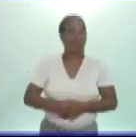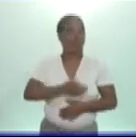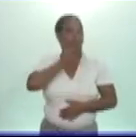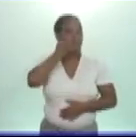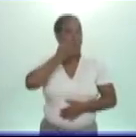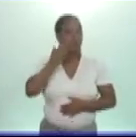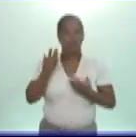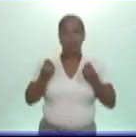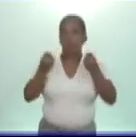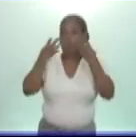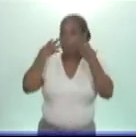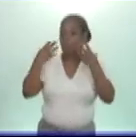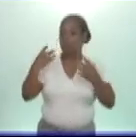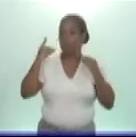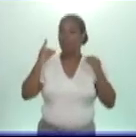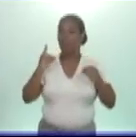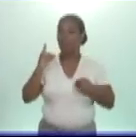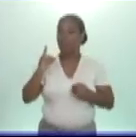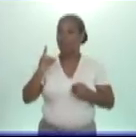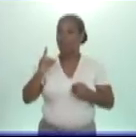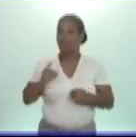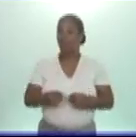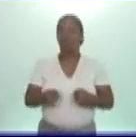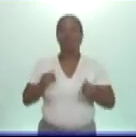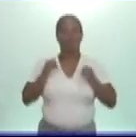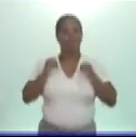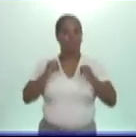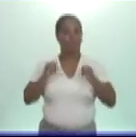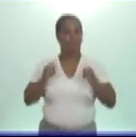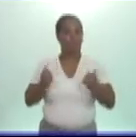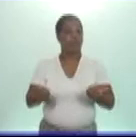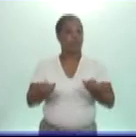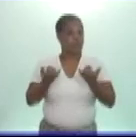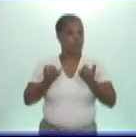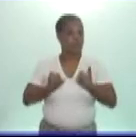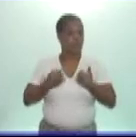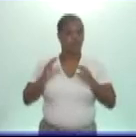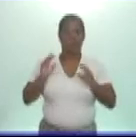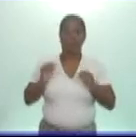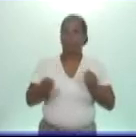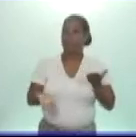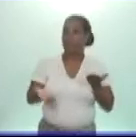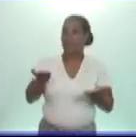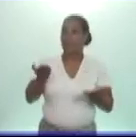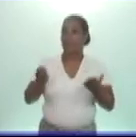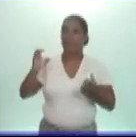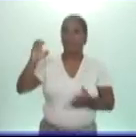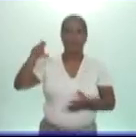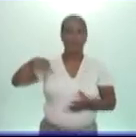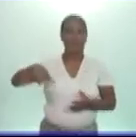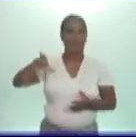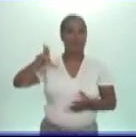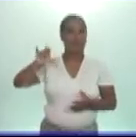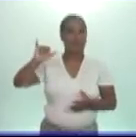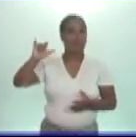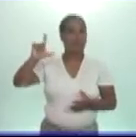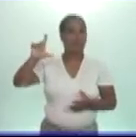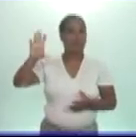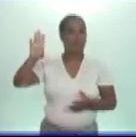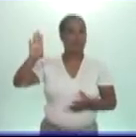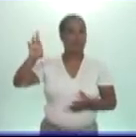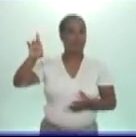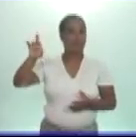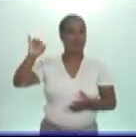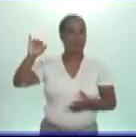importante el dato de que está en equilibrio, porque el estar en equilibrio nos permite establecer una relación de igualdad. Es decir, el peso que